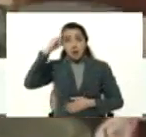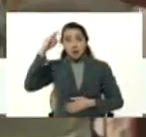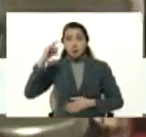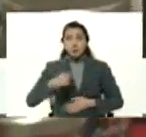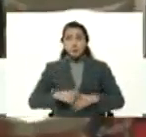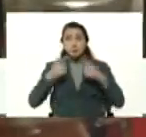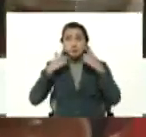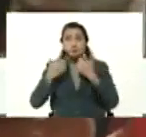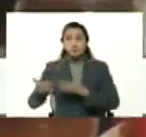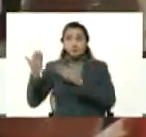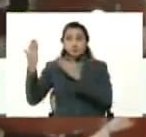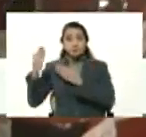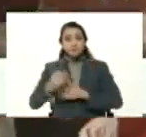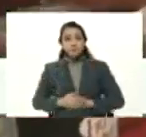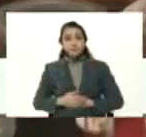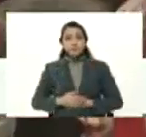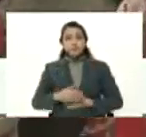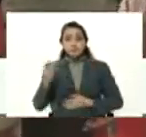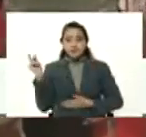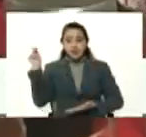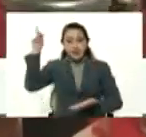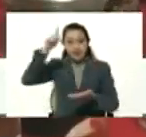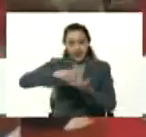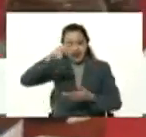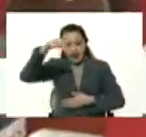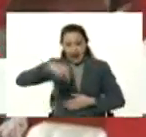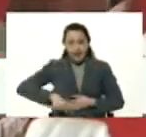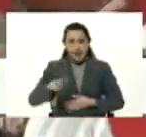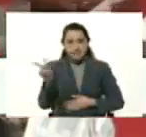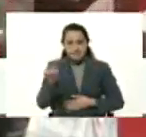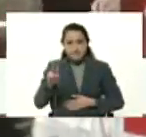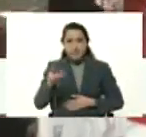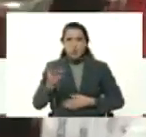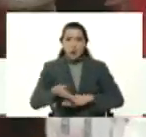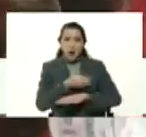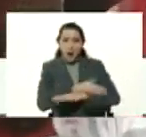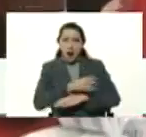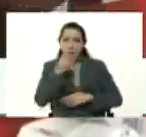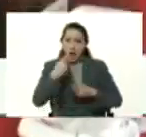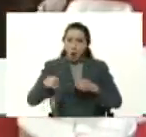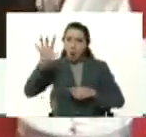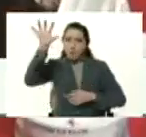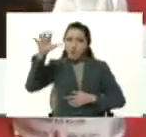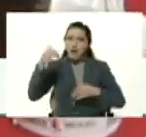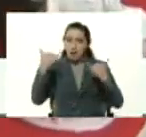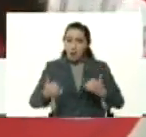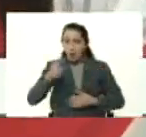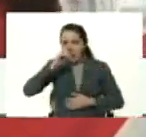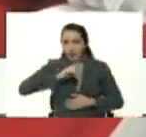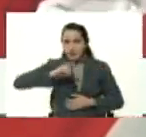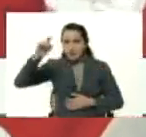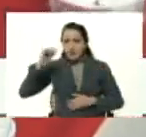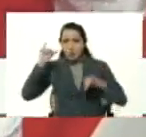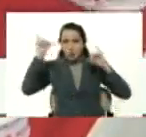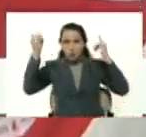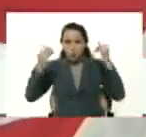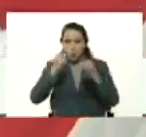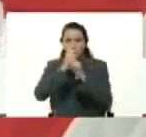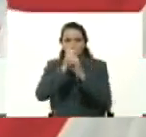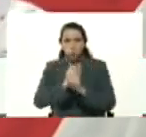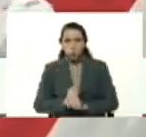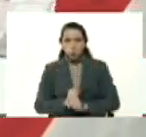fue un inmigrante que llegó a Venezuela hace ciento y tantos años. Pronto vamos a celebrar un aniversario, pero Diablitos hoy